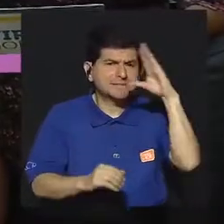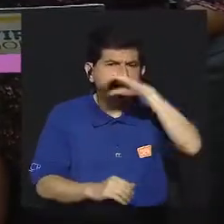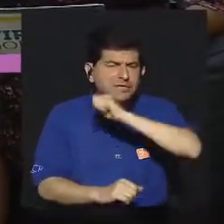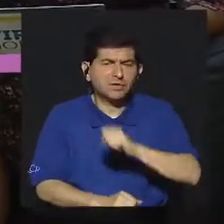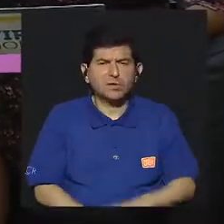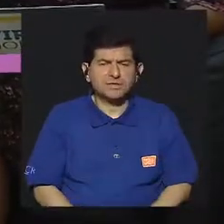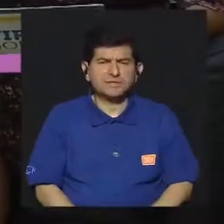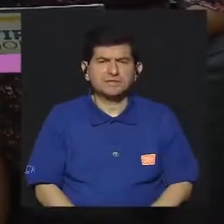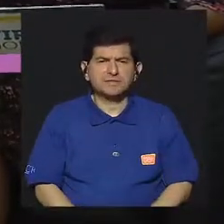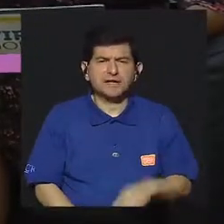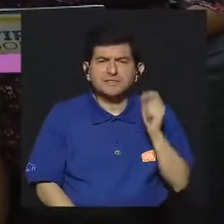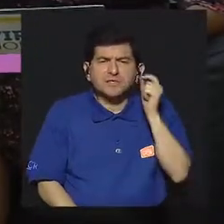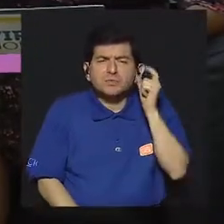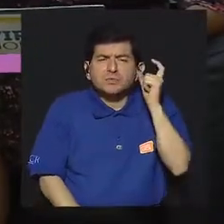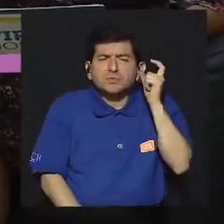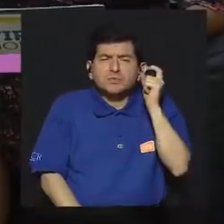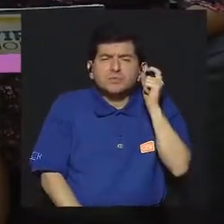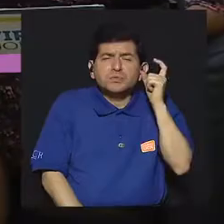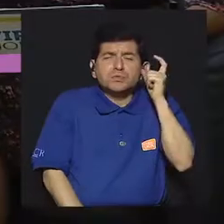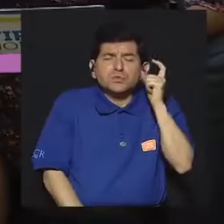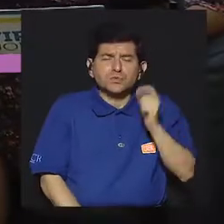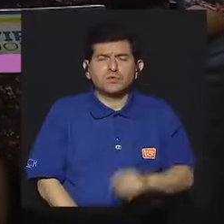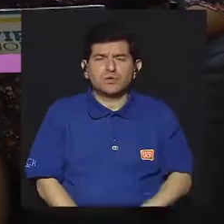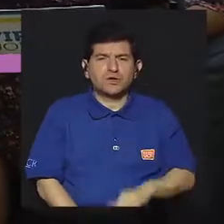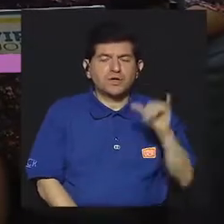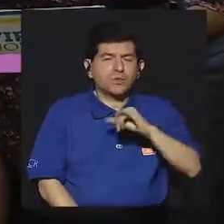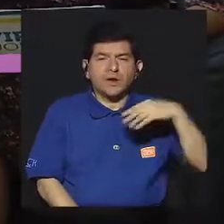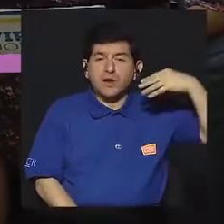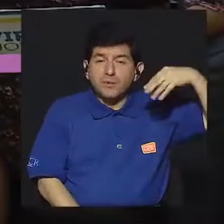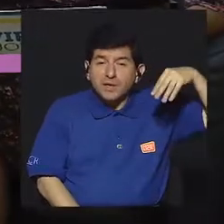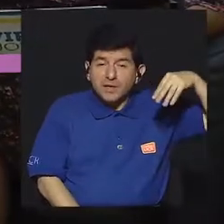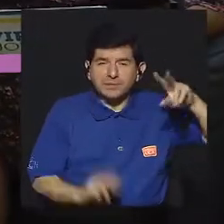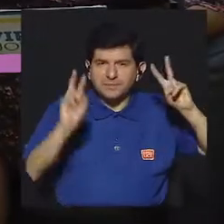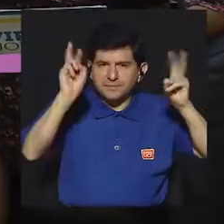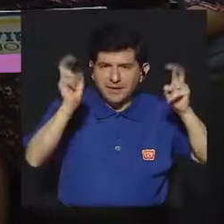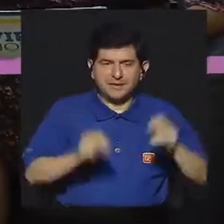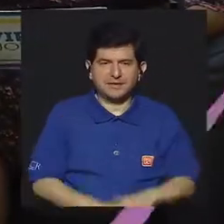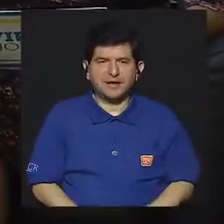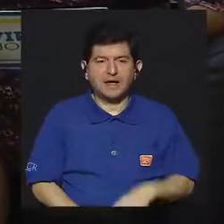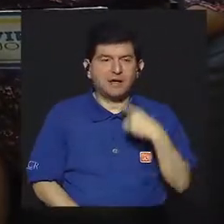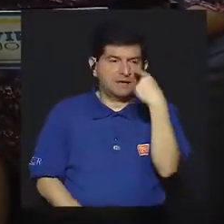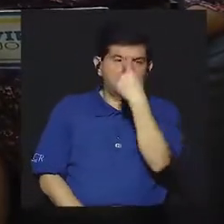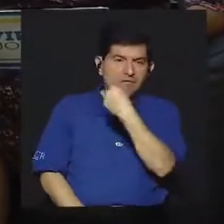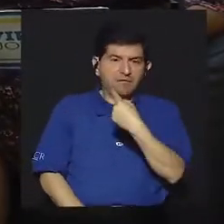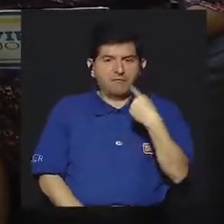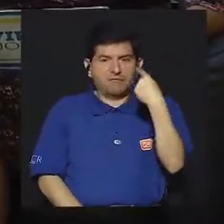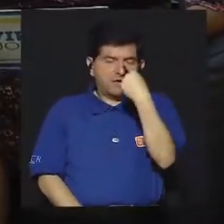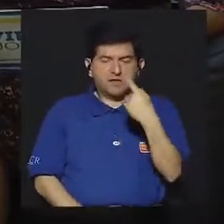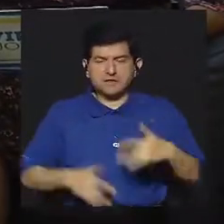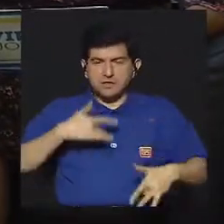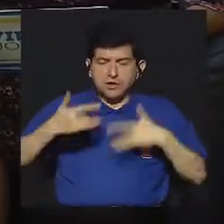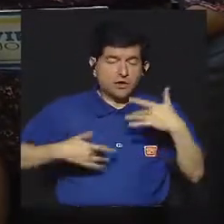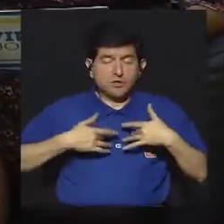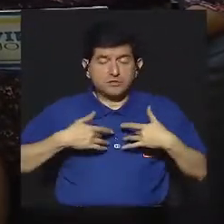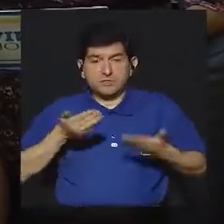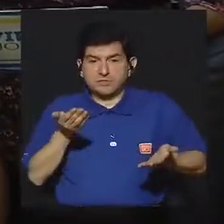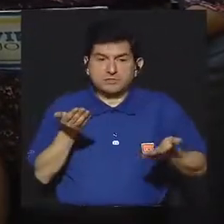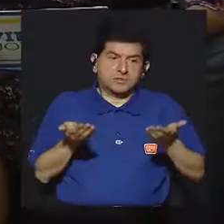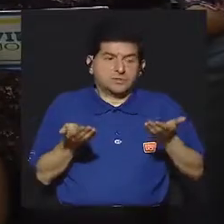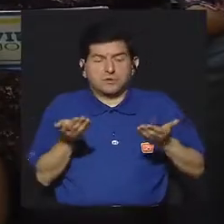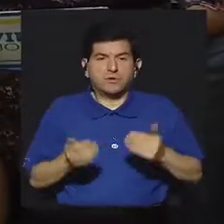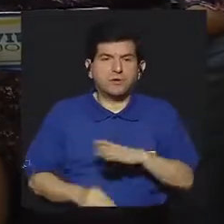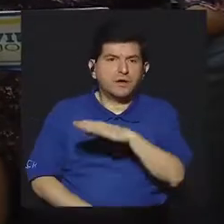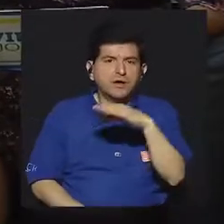notan es las campanitas, ¿verdad?, en el oído, pititos. Esos pititos, puede haber vértigo o alguna sensación de